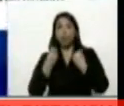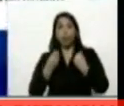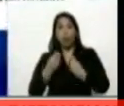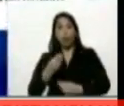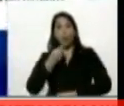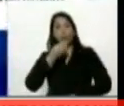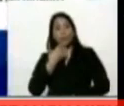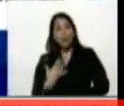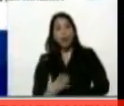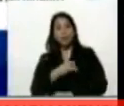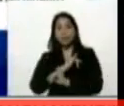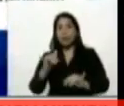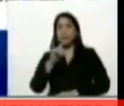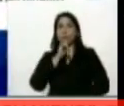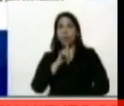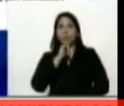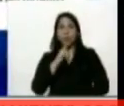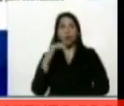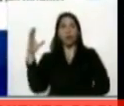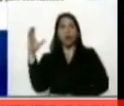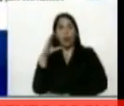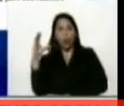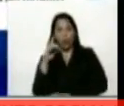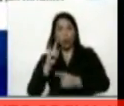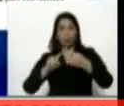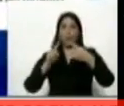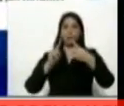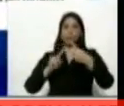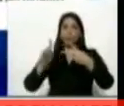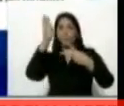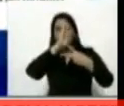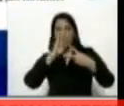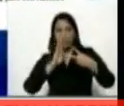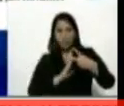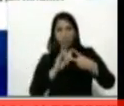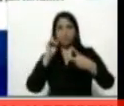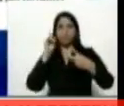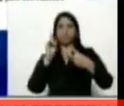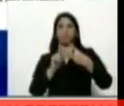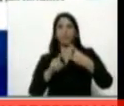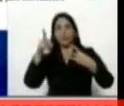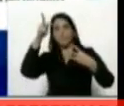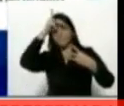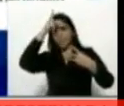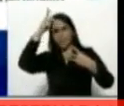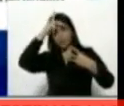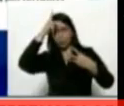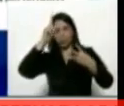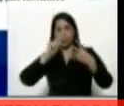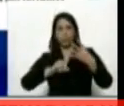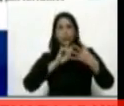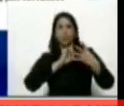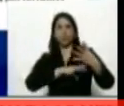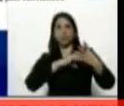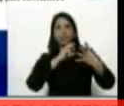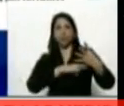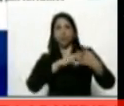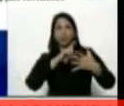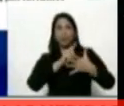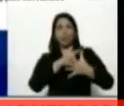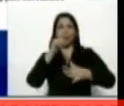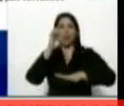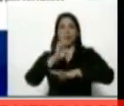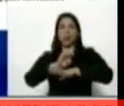coloca a principio en este trimestre, coloca como los más buscados en cartel y